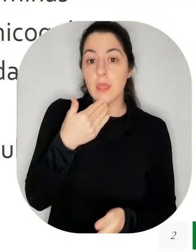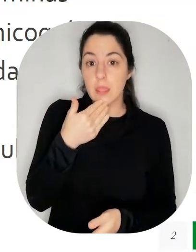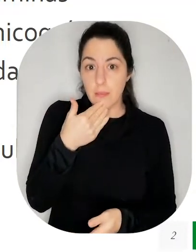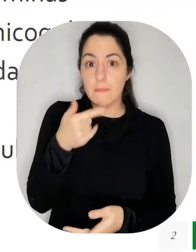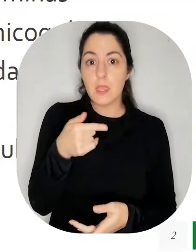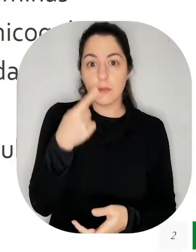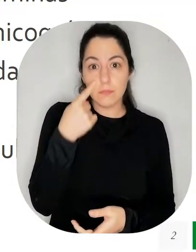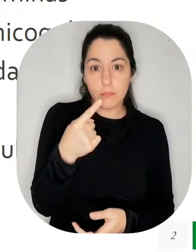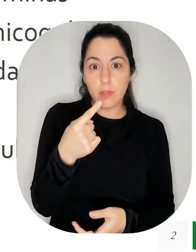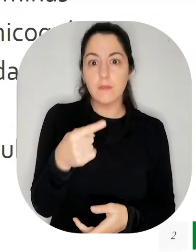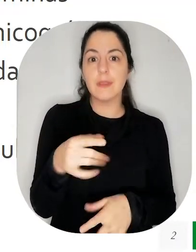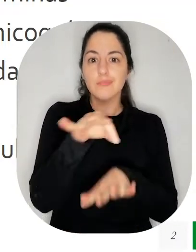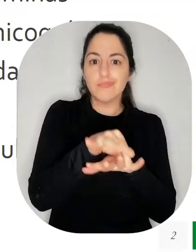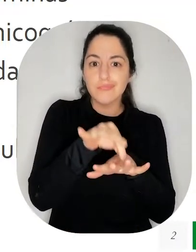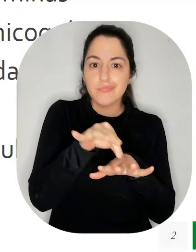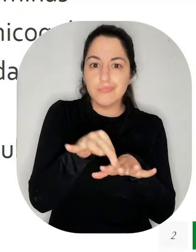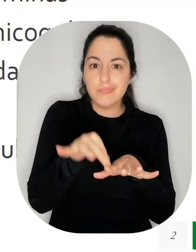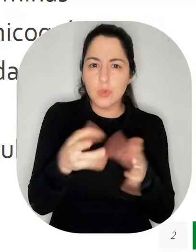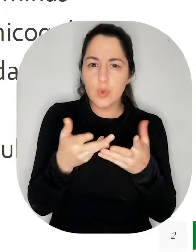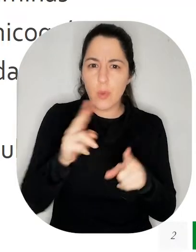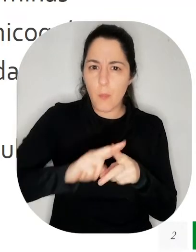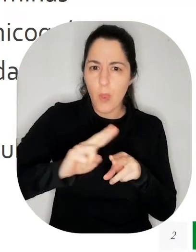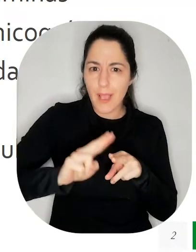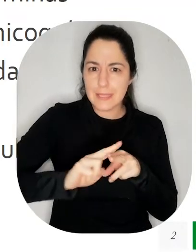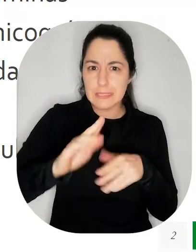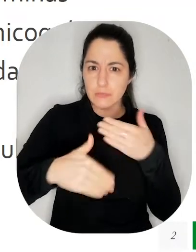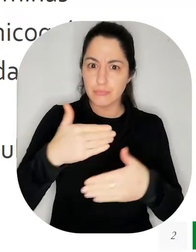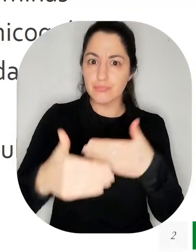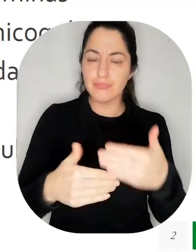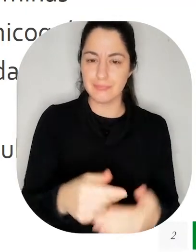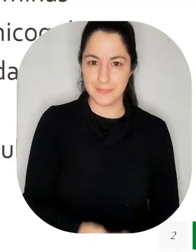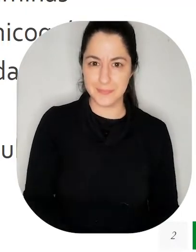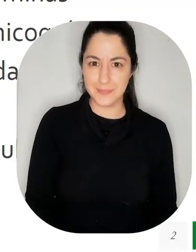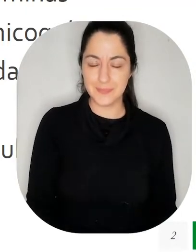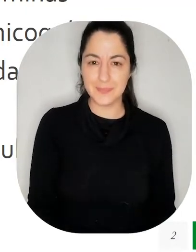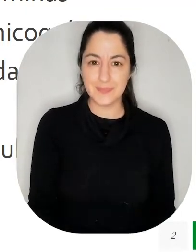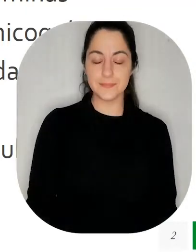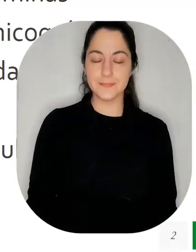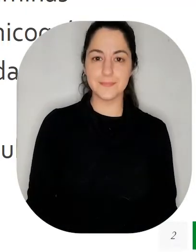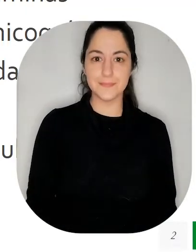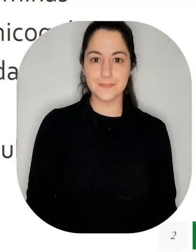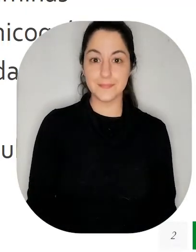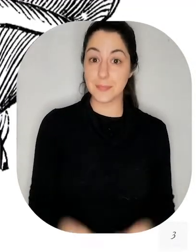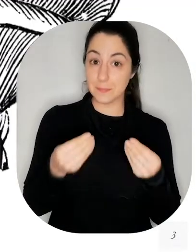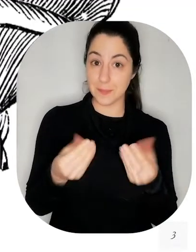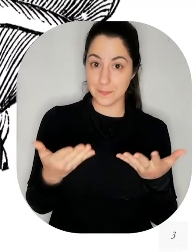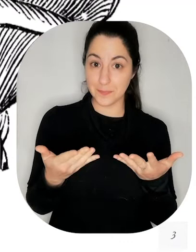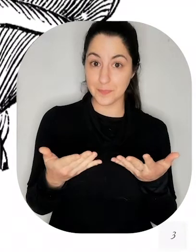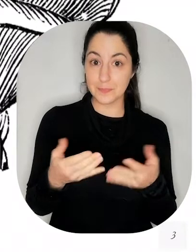disminuirlo, y también las consideraciones del caso de cultivo que pueden cambiar sus propiedades.